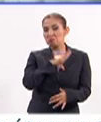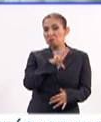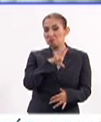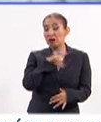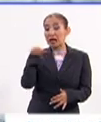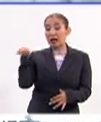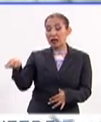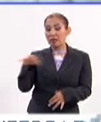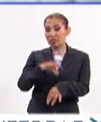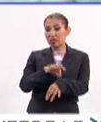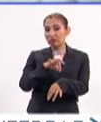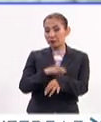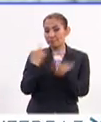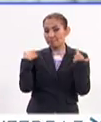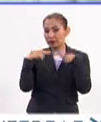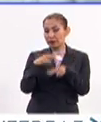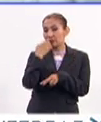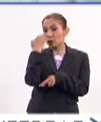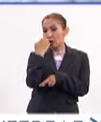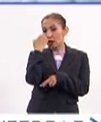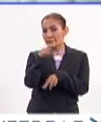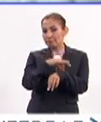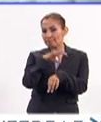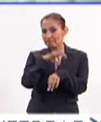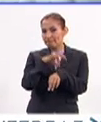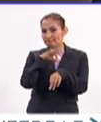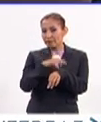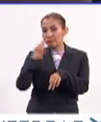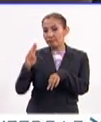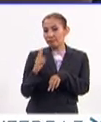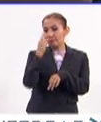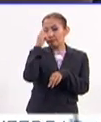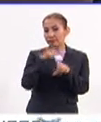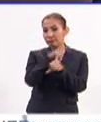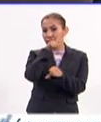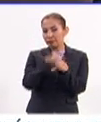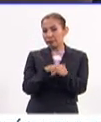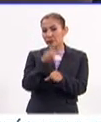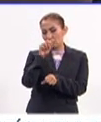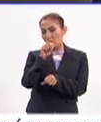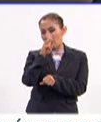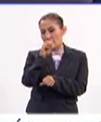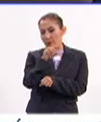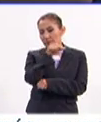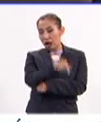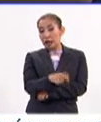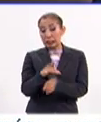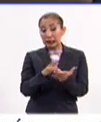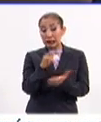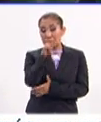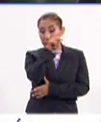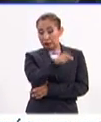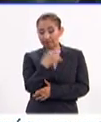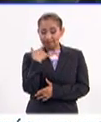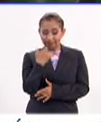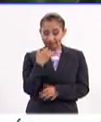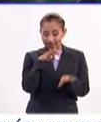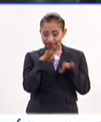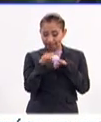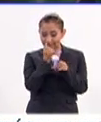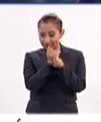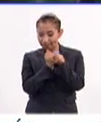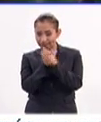respuesta. Ella es doctora y maestra de la Facultad de Medicina en la Universidad Nacional Autónoma de México y gracias a una ardua labor